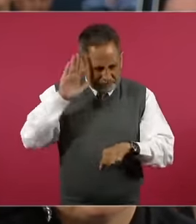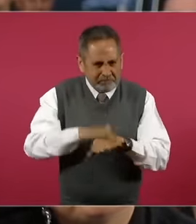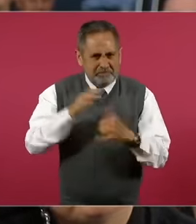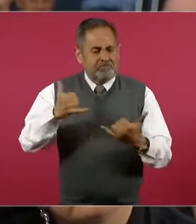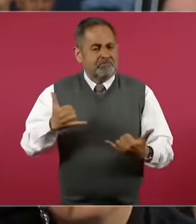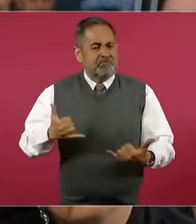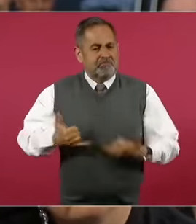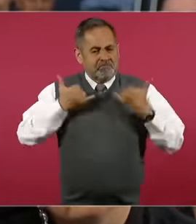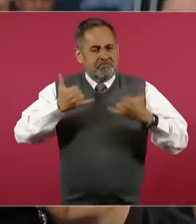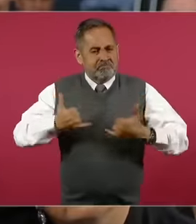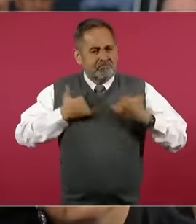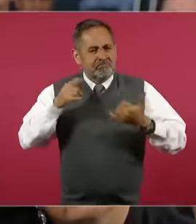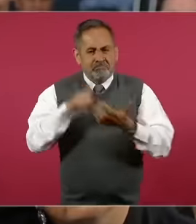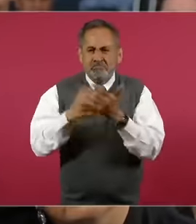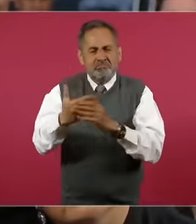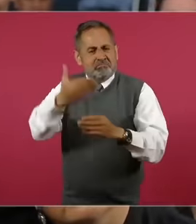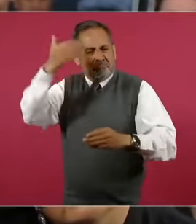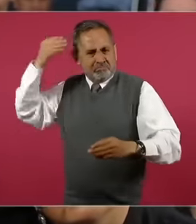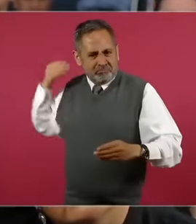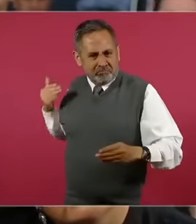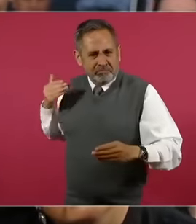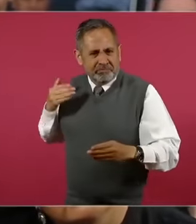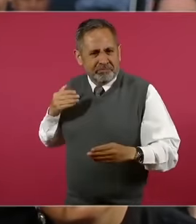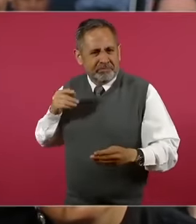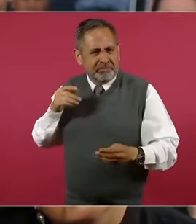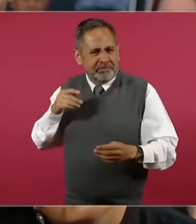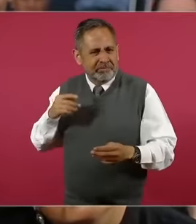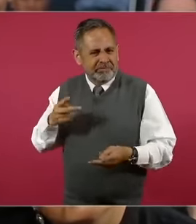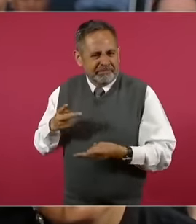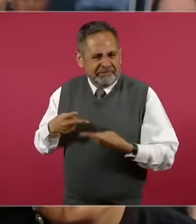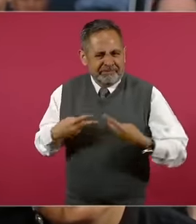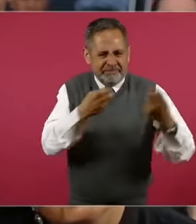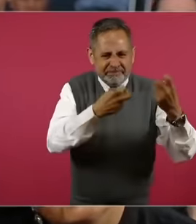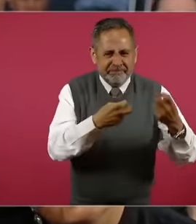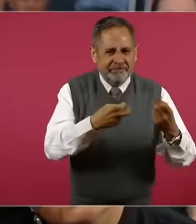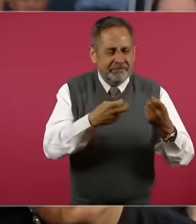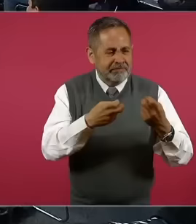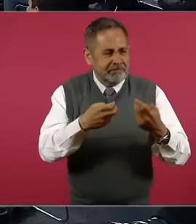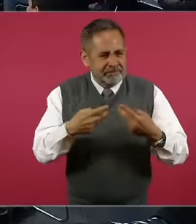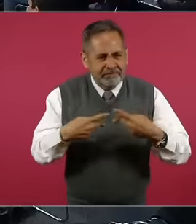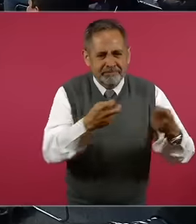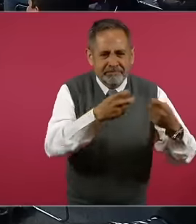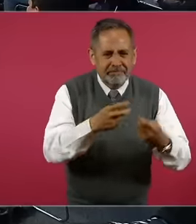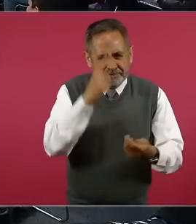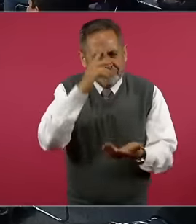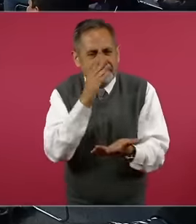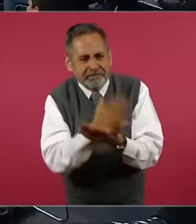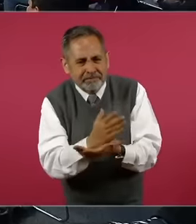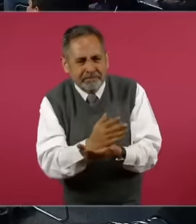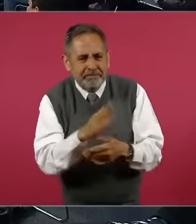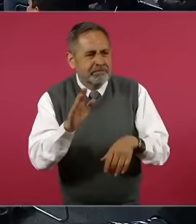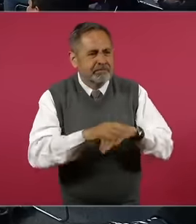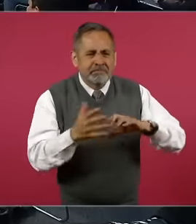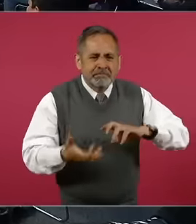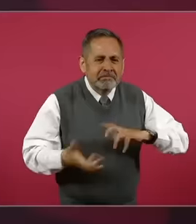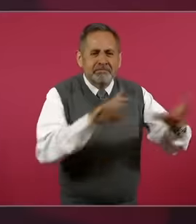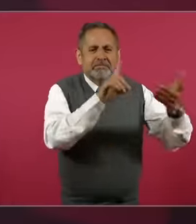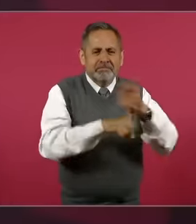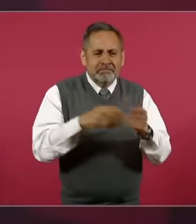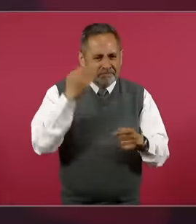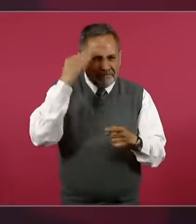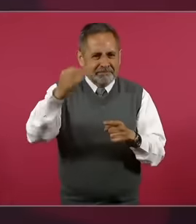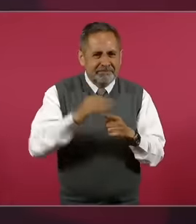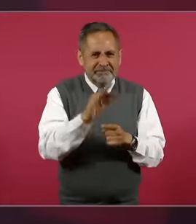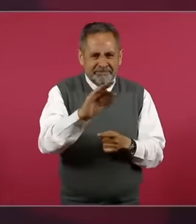el país en esa elección que le robaron y hubiera evitado todo lo que se hizo en el sexenio de